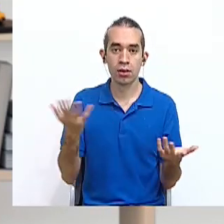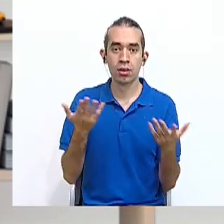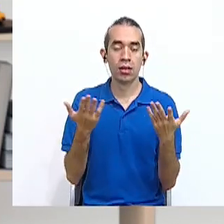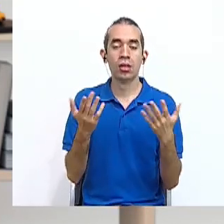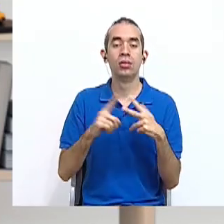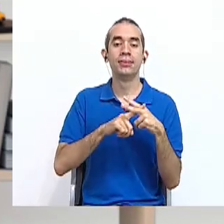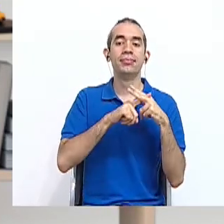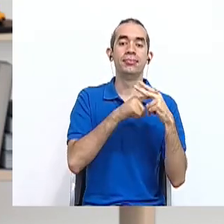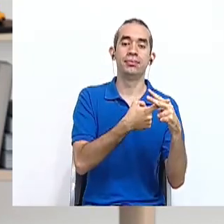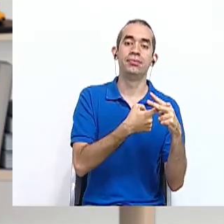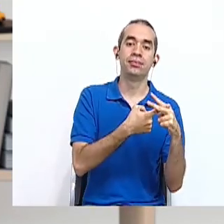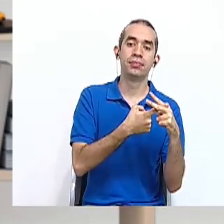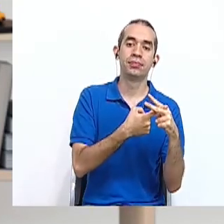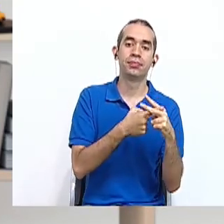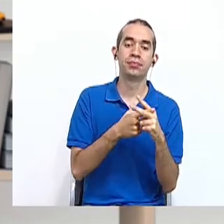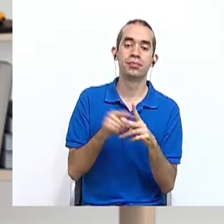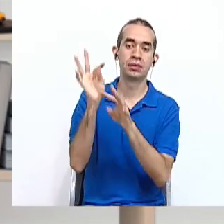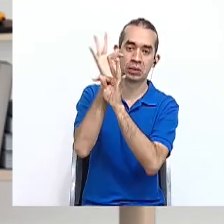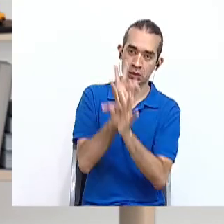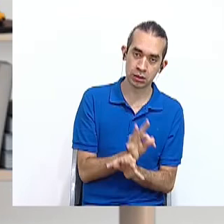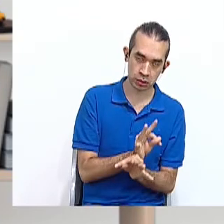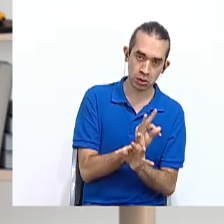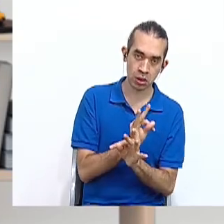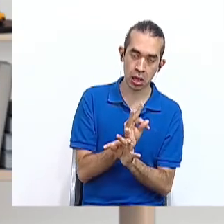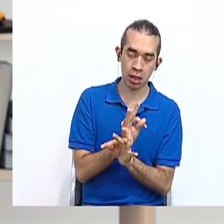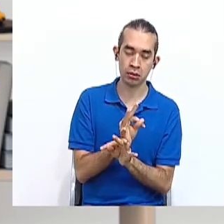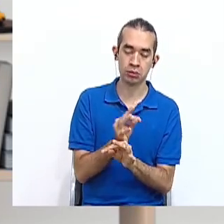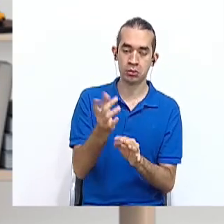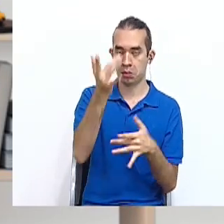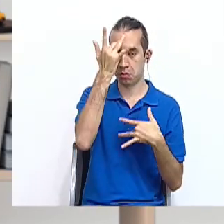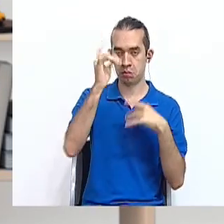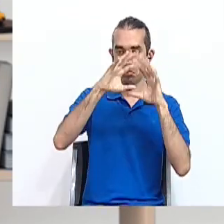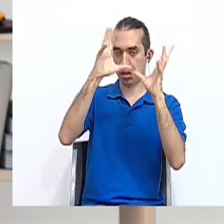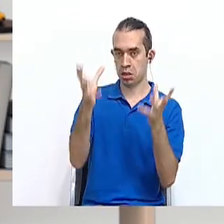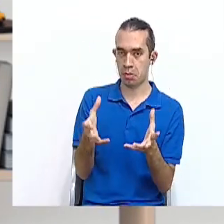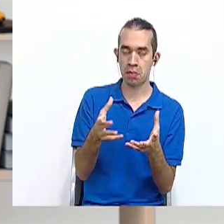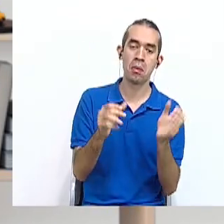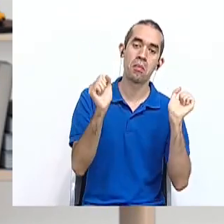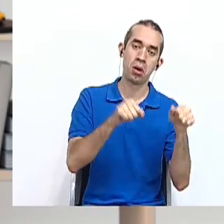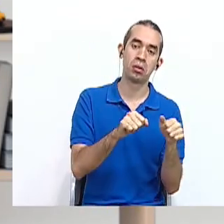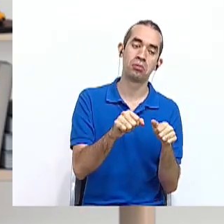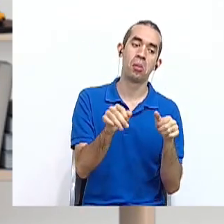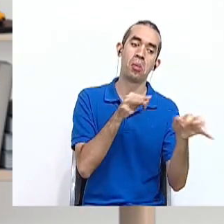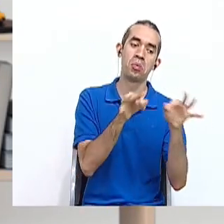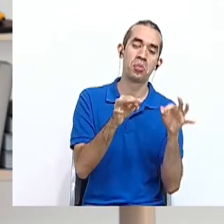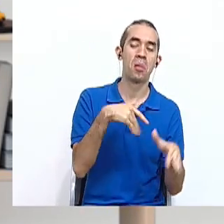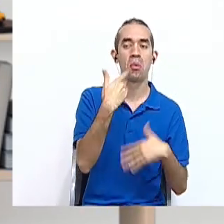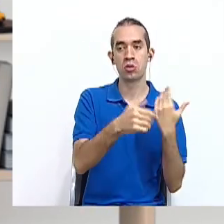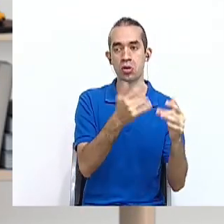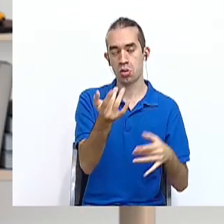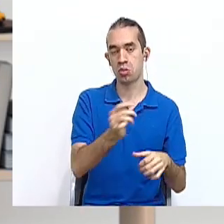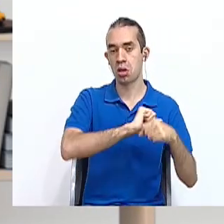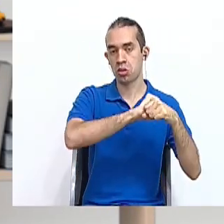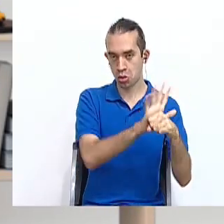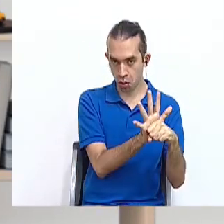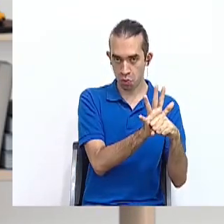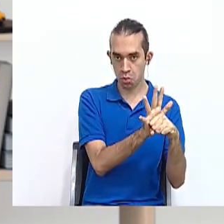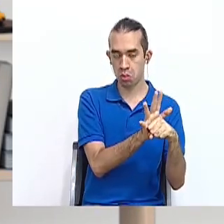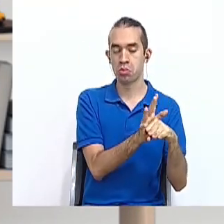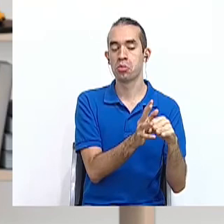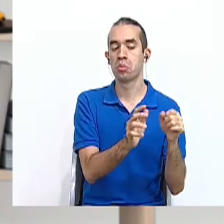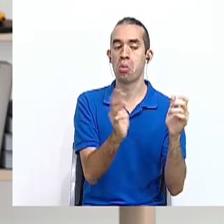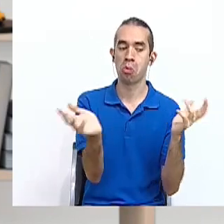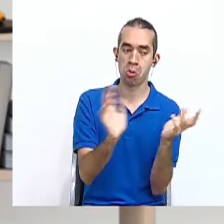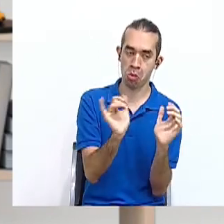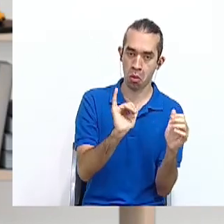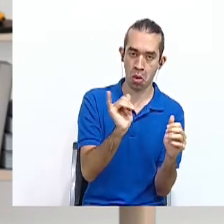una introducción tradicional sobre la pandemia. ¿Cómo lo haremos? Hablando del proceso del COVID, hablando del proceso de